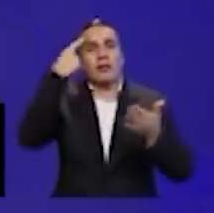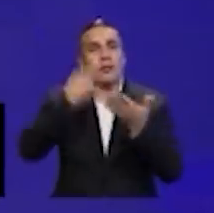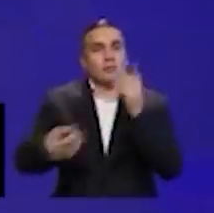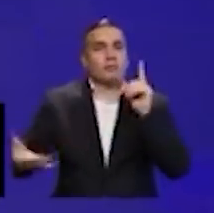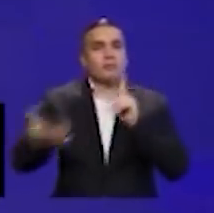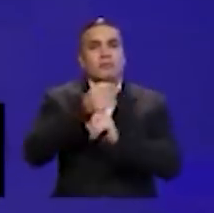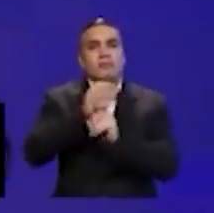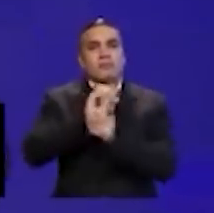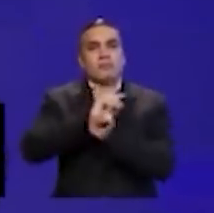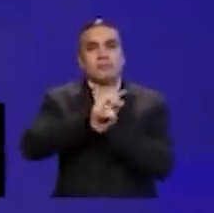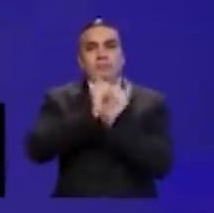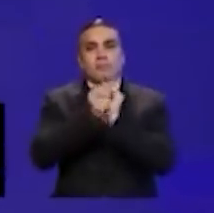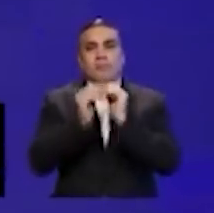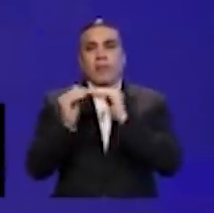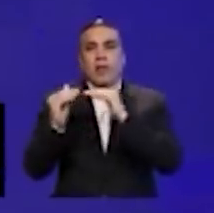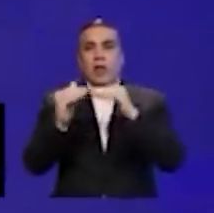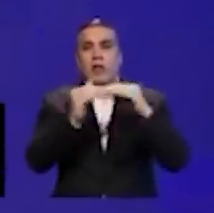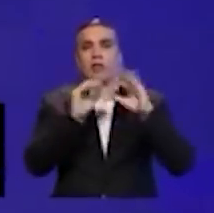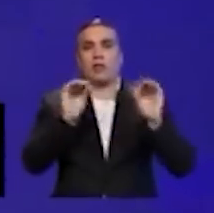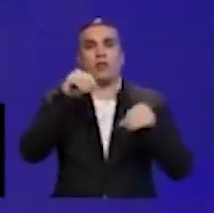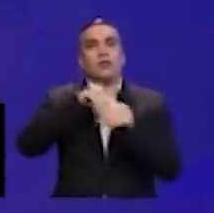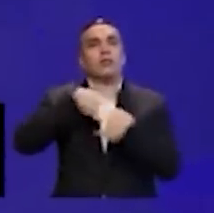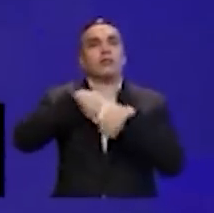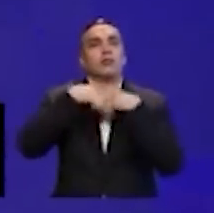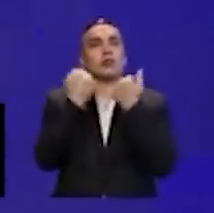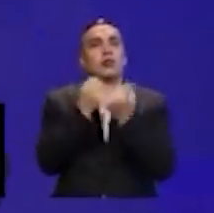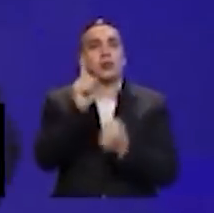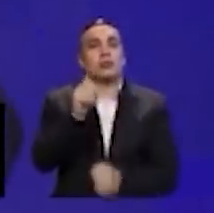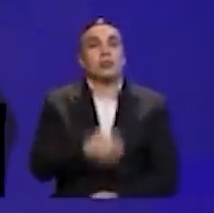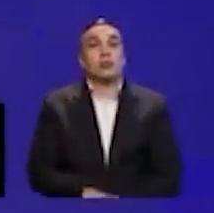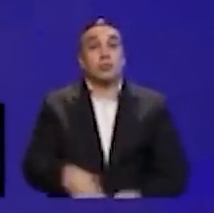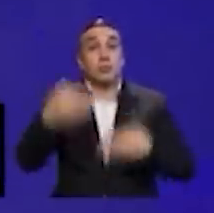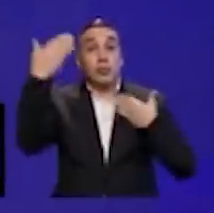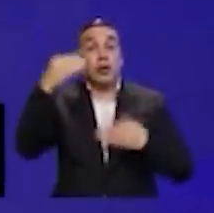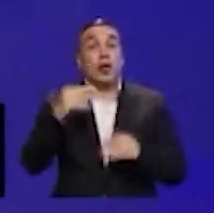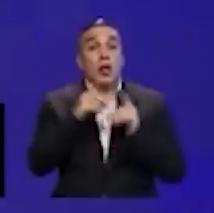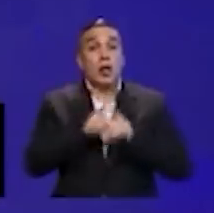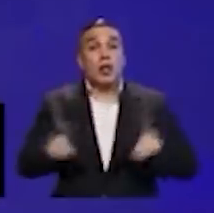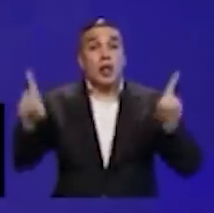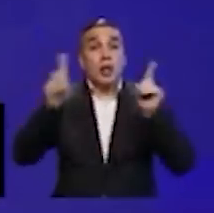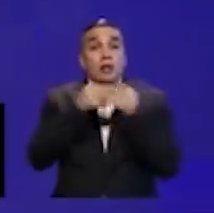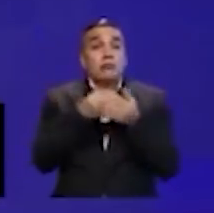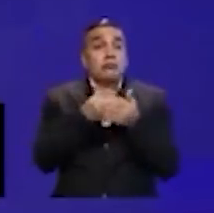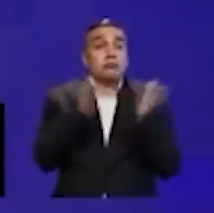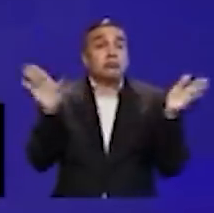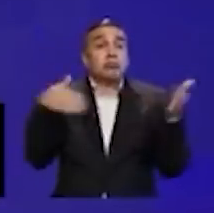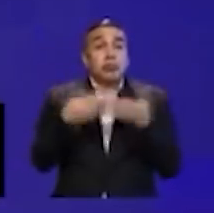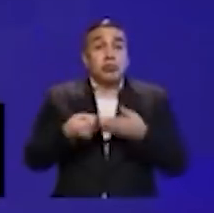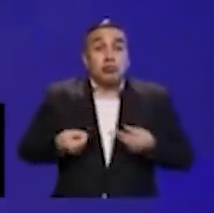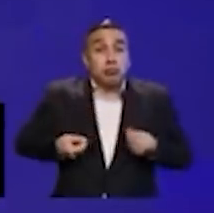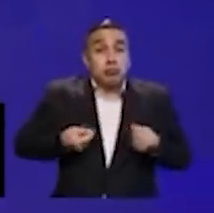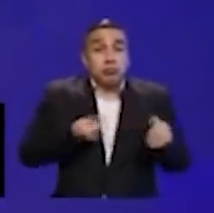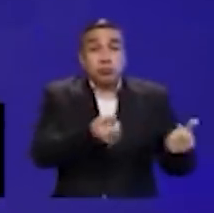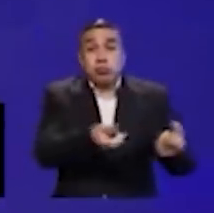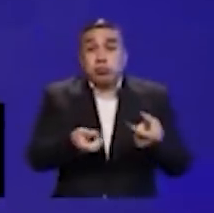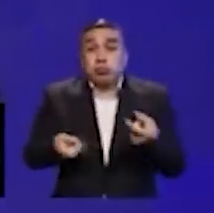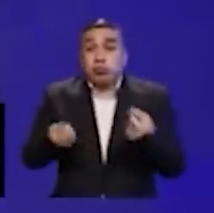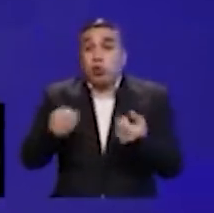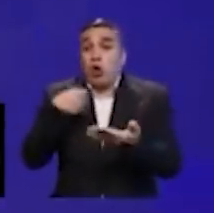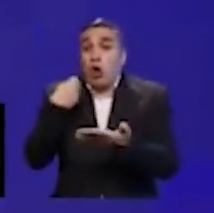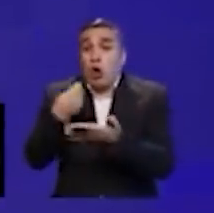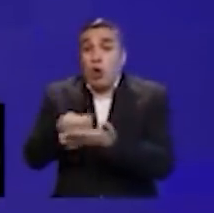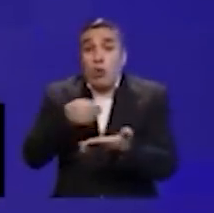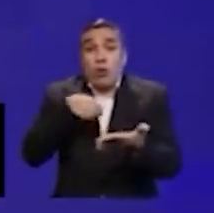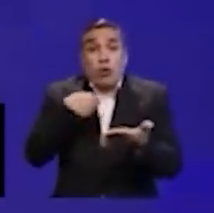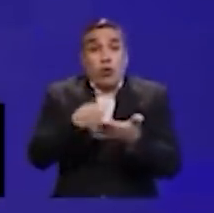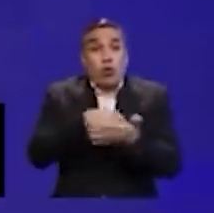eso en mente, queridos ecuatorianos y todo el país. Porque recordemos que el Ecuador va a ir adelante por ti, por la juventud, para adelante como el cangrejo siempre.